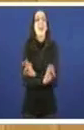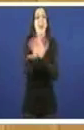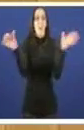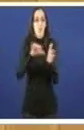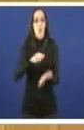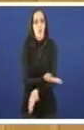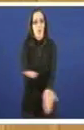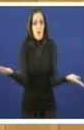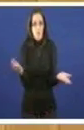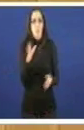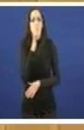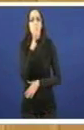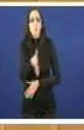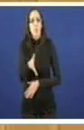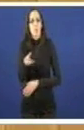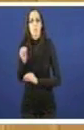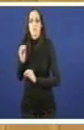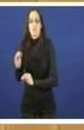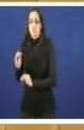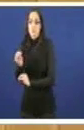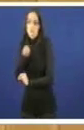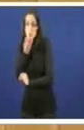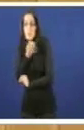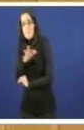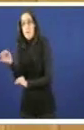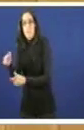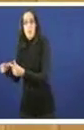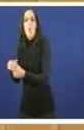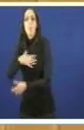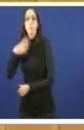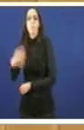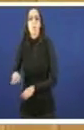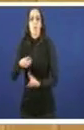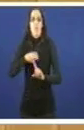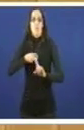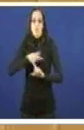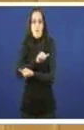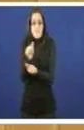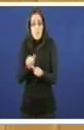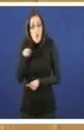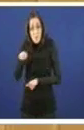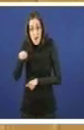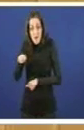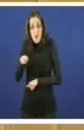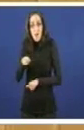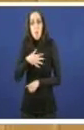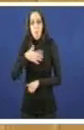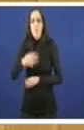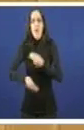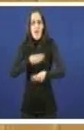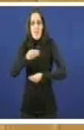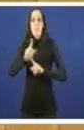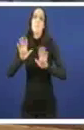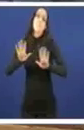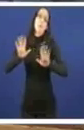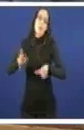porque o Bloque Nacionalista Galego e o Partido Socialista pode utilizar unha fórmula pode practicar e se o fai